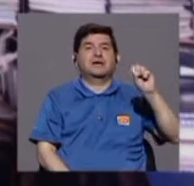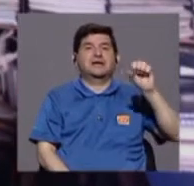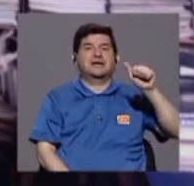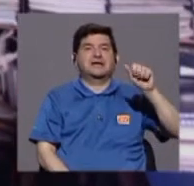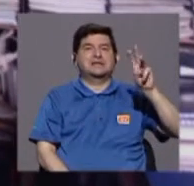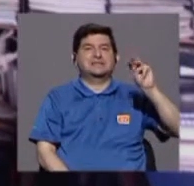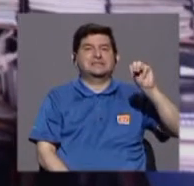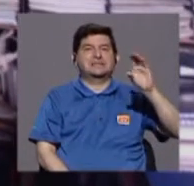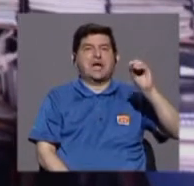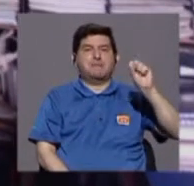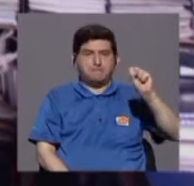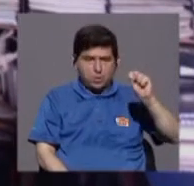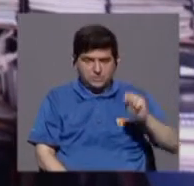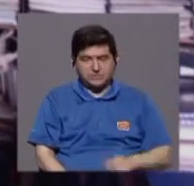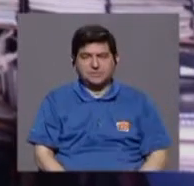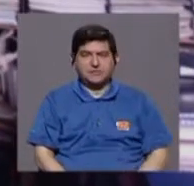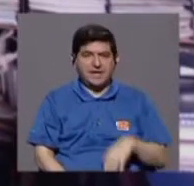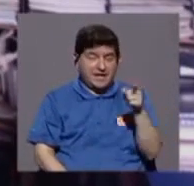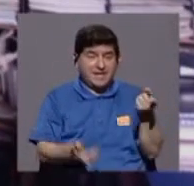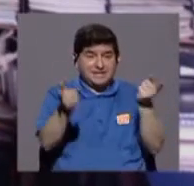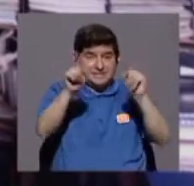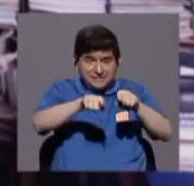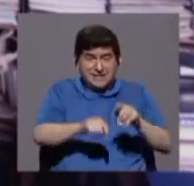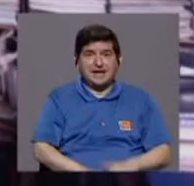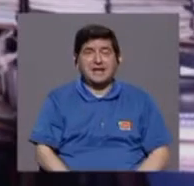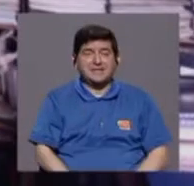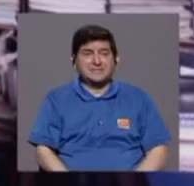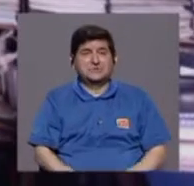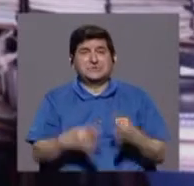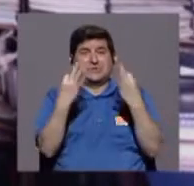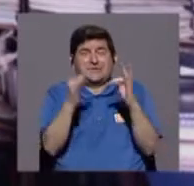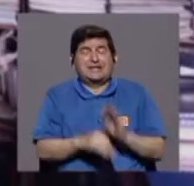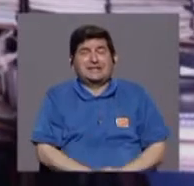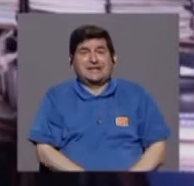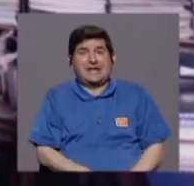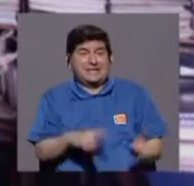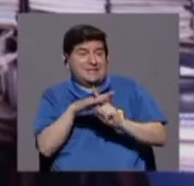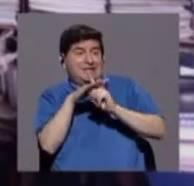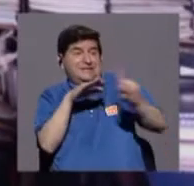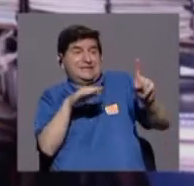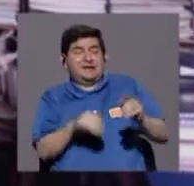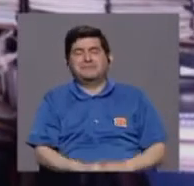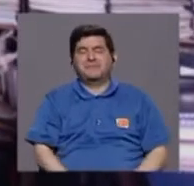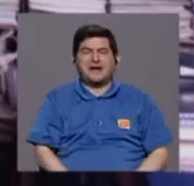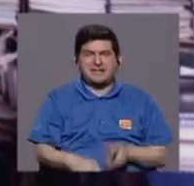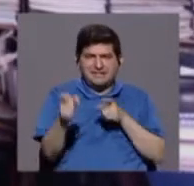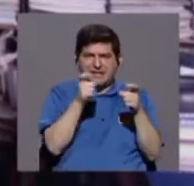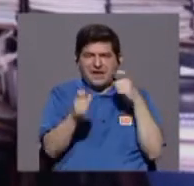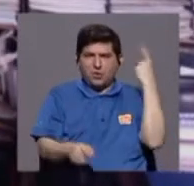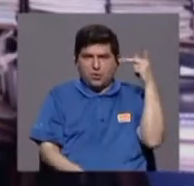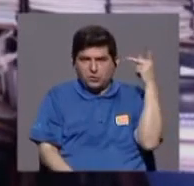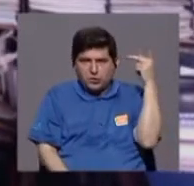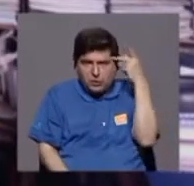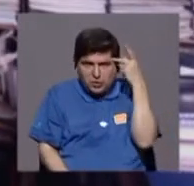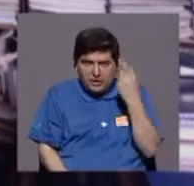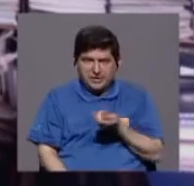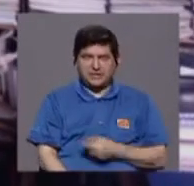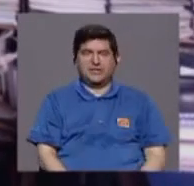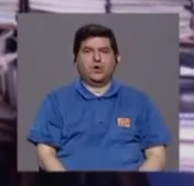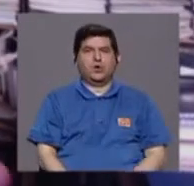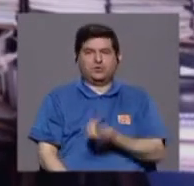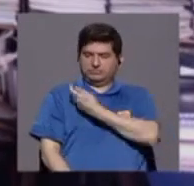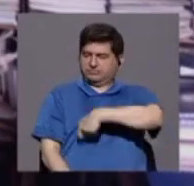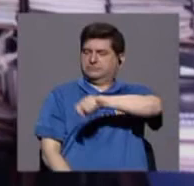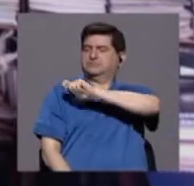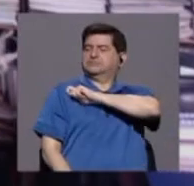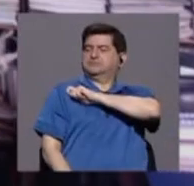poco escapando en esa época al control español, al control político español, y luego,